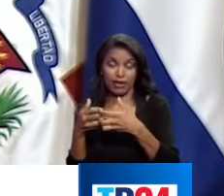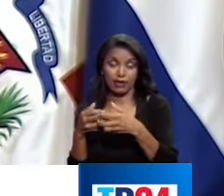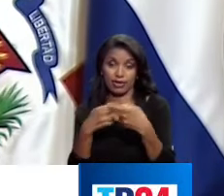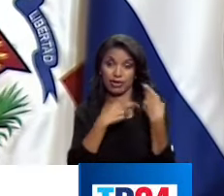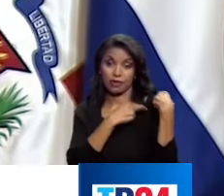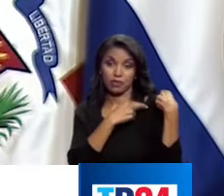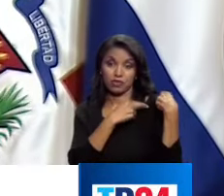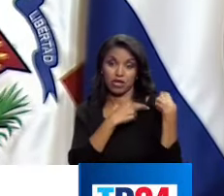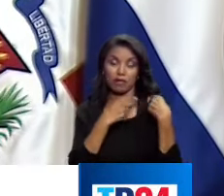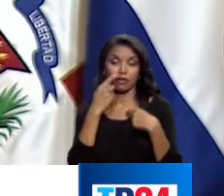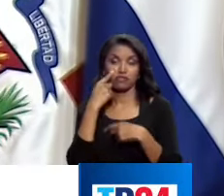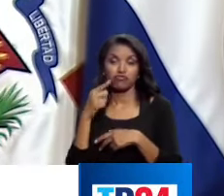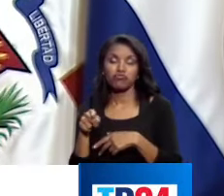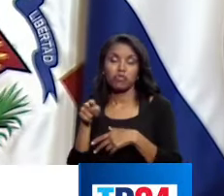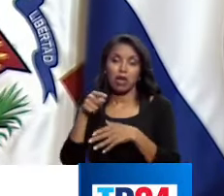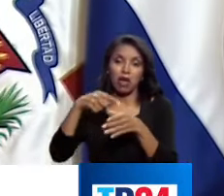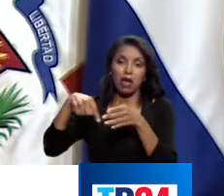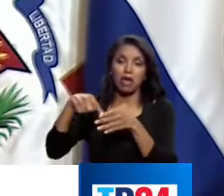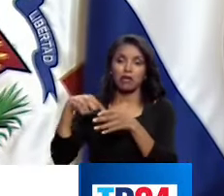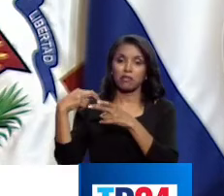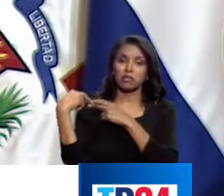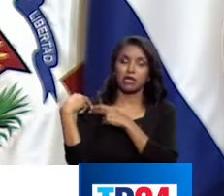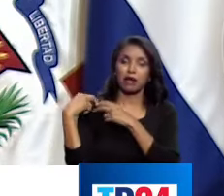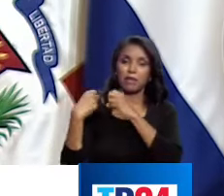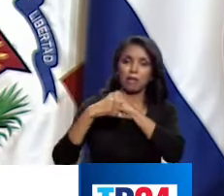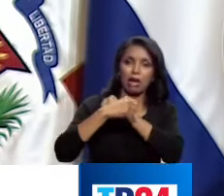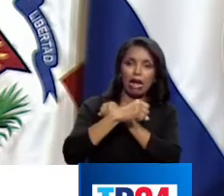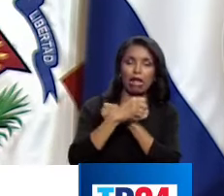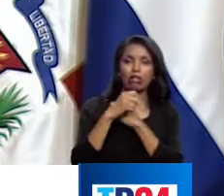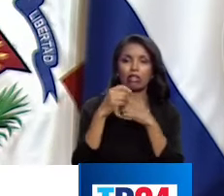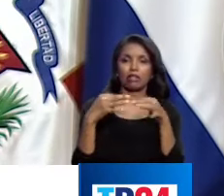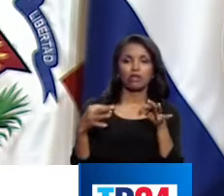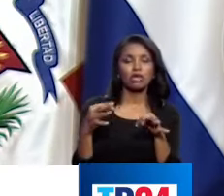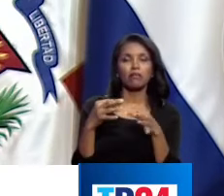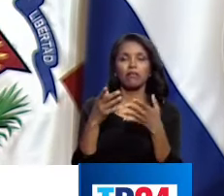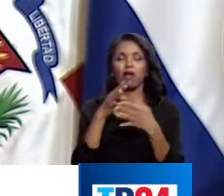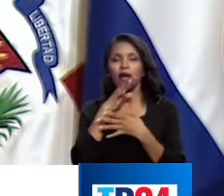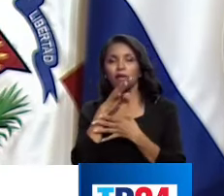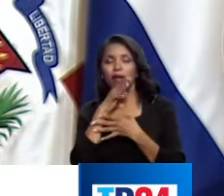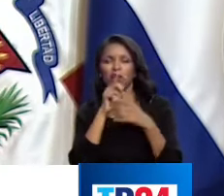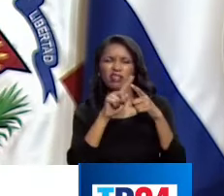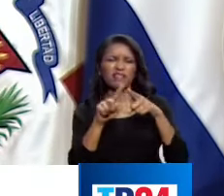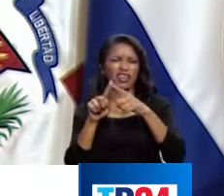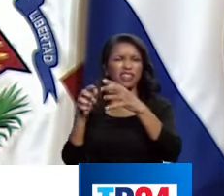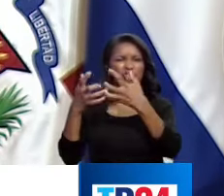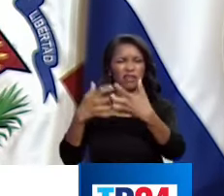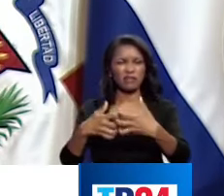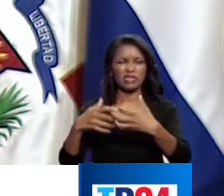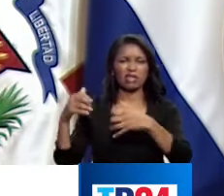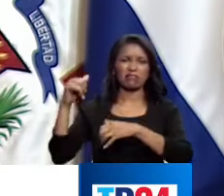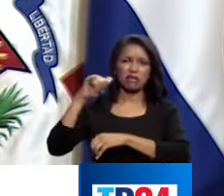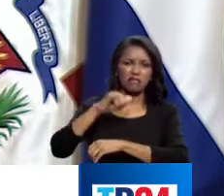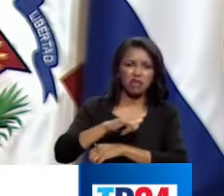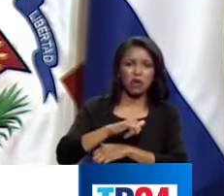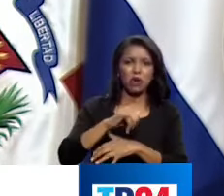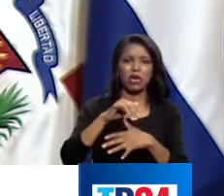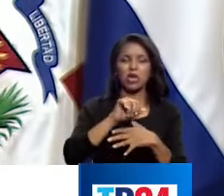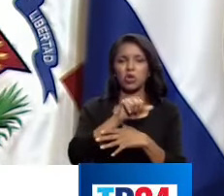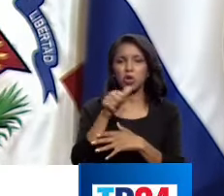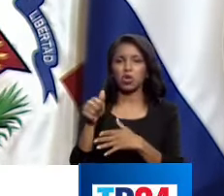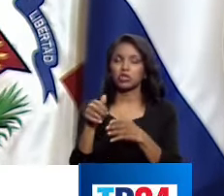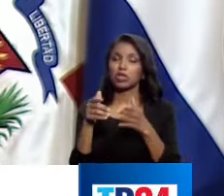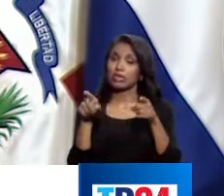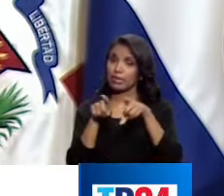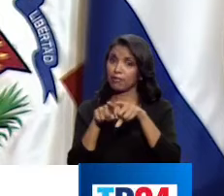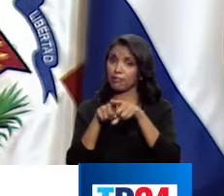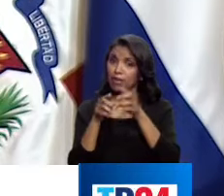control previo, va a tener control posterior, va a poder negociar con las aerolíneas, va a poder negociar con los mayoristas, va a poder negociar con las líneas de